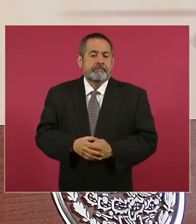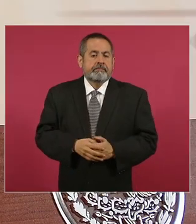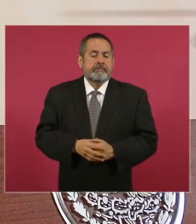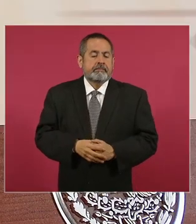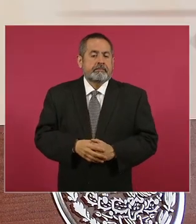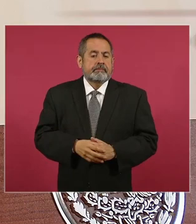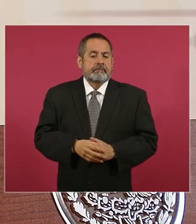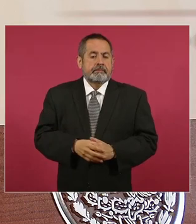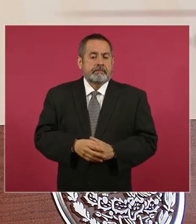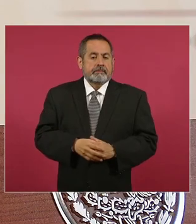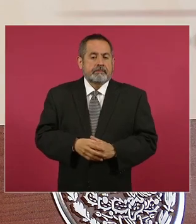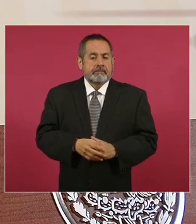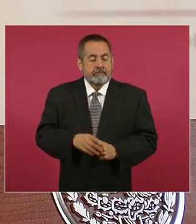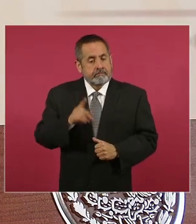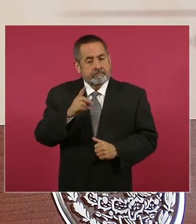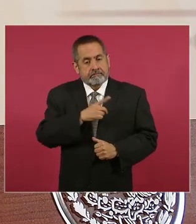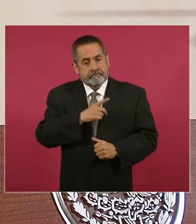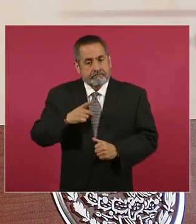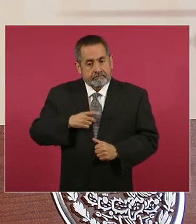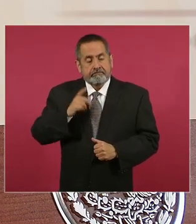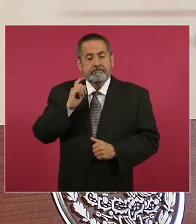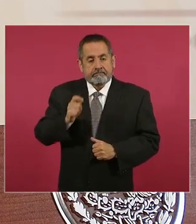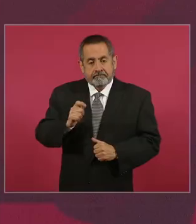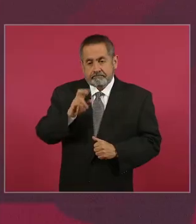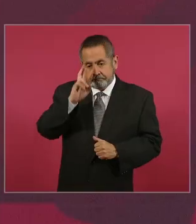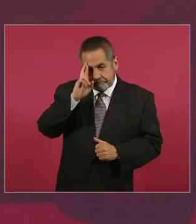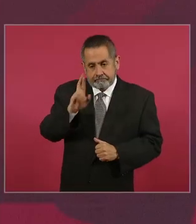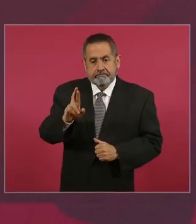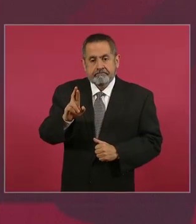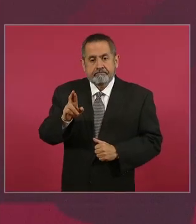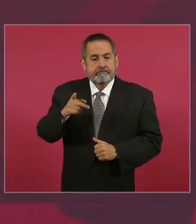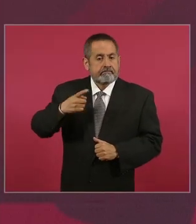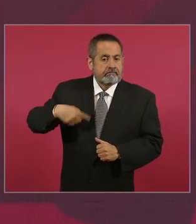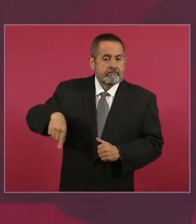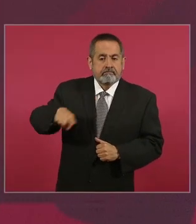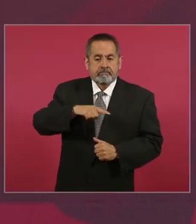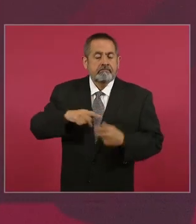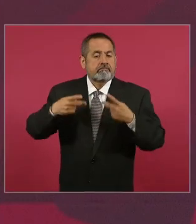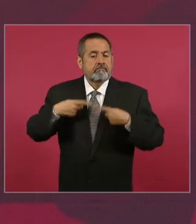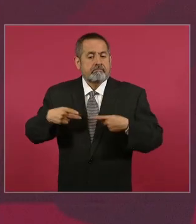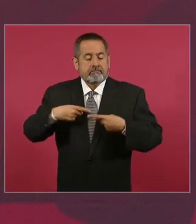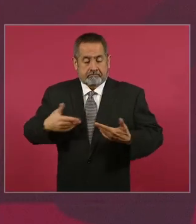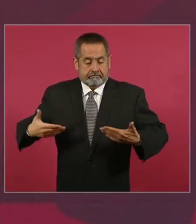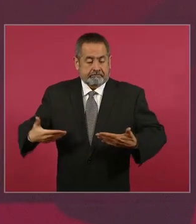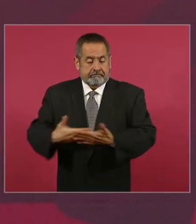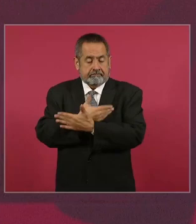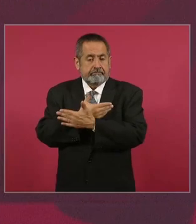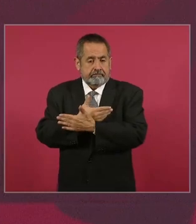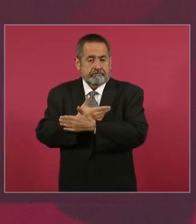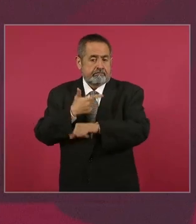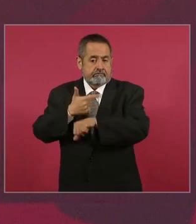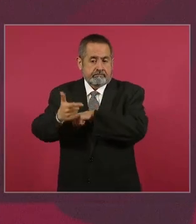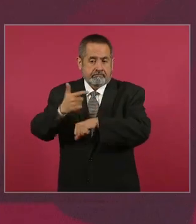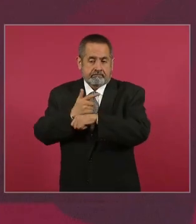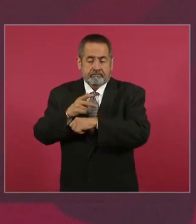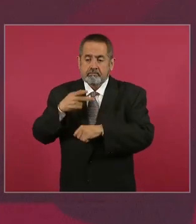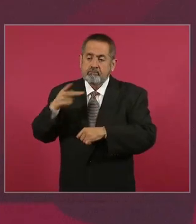se respete la voluntad del pueblo de Guatemala que